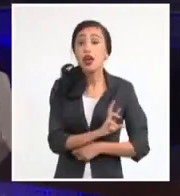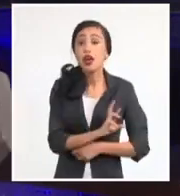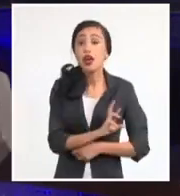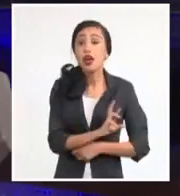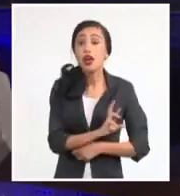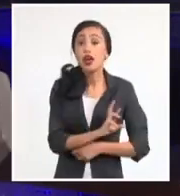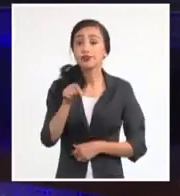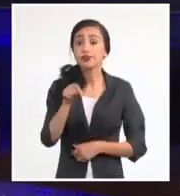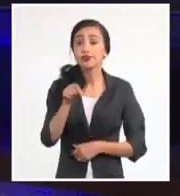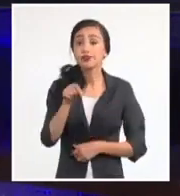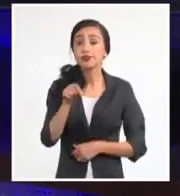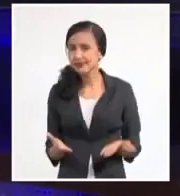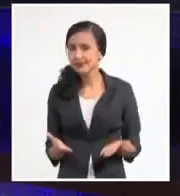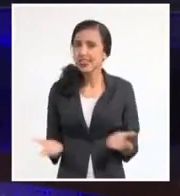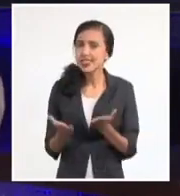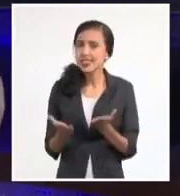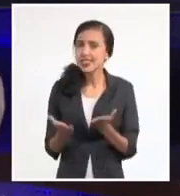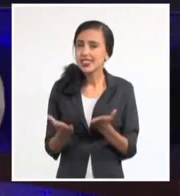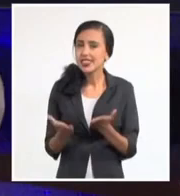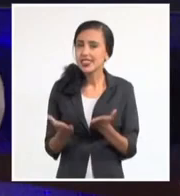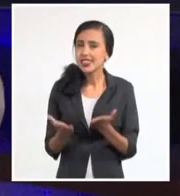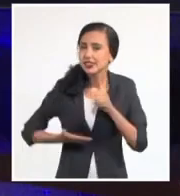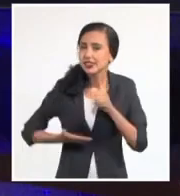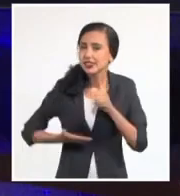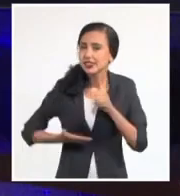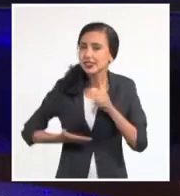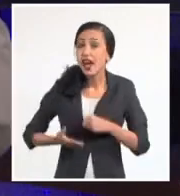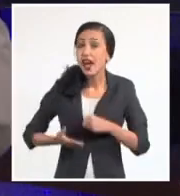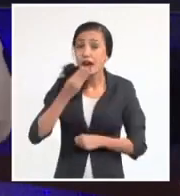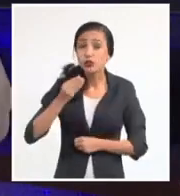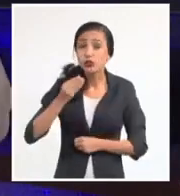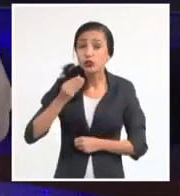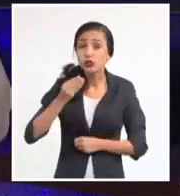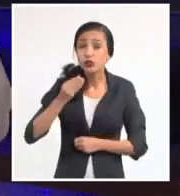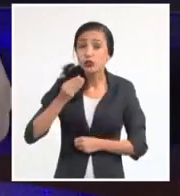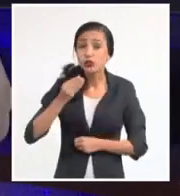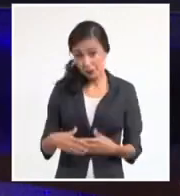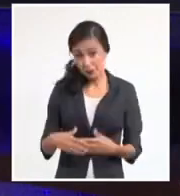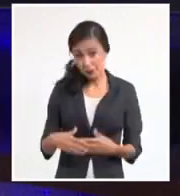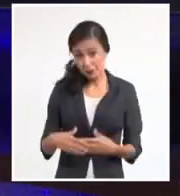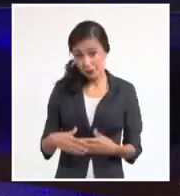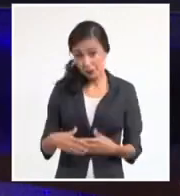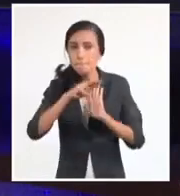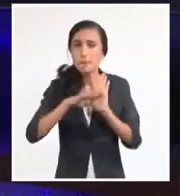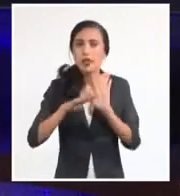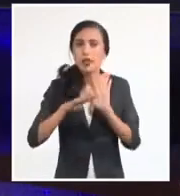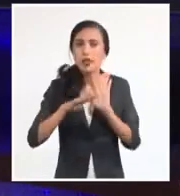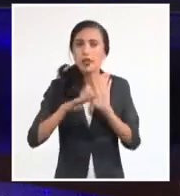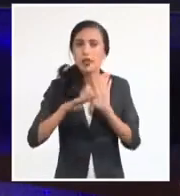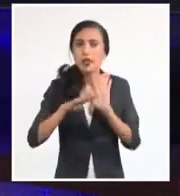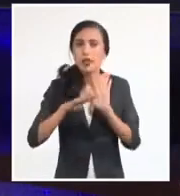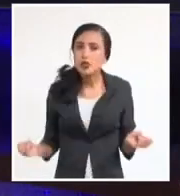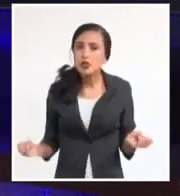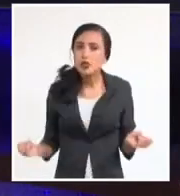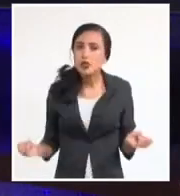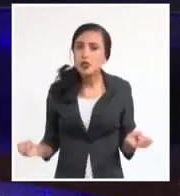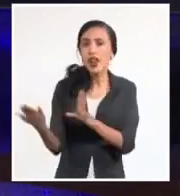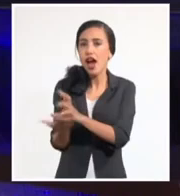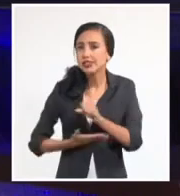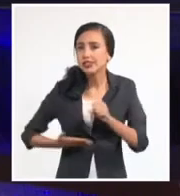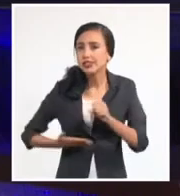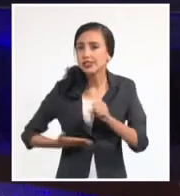es en el desarrollo de la zafra azucarera. Medidas de cómo salvar la industria azucarera, que no es